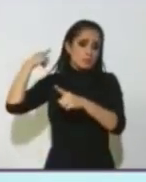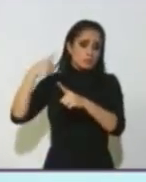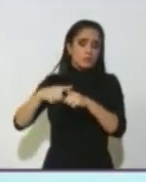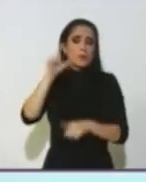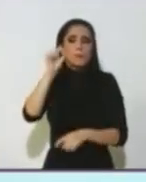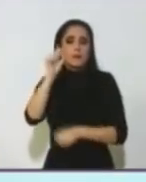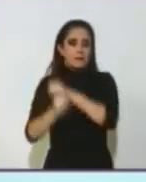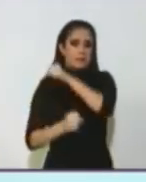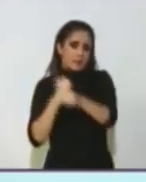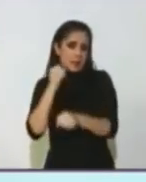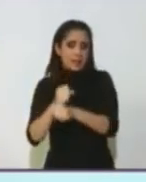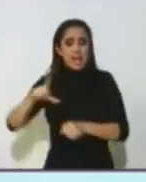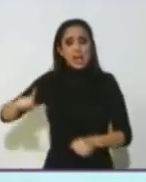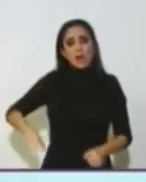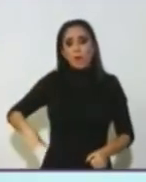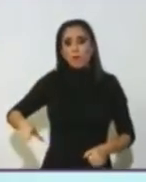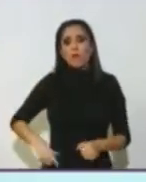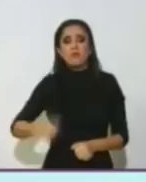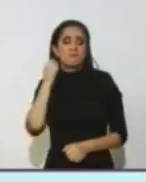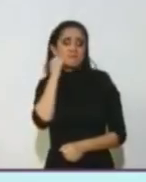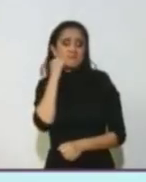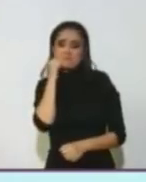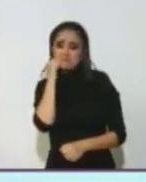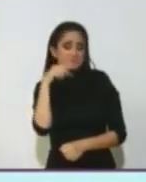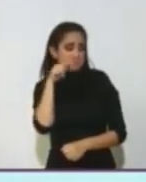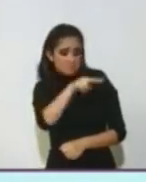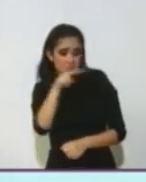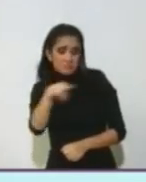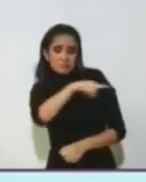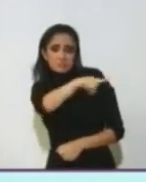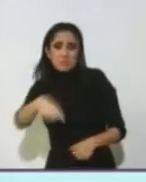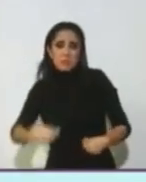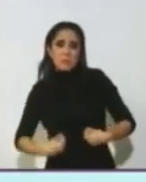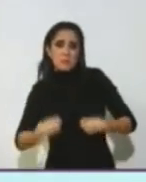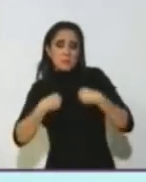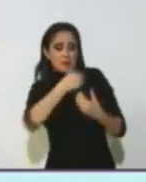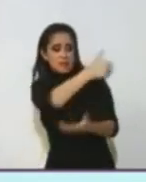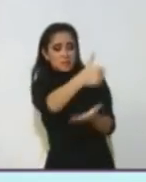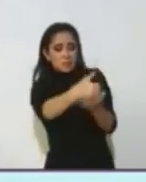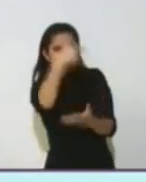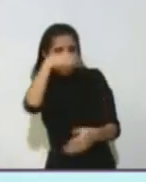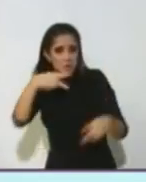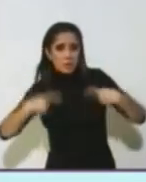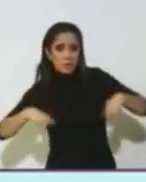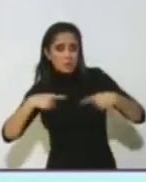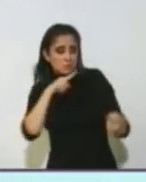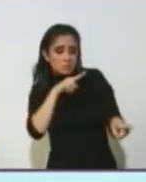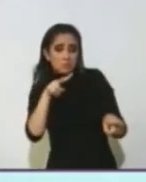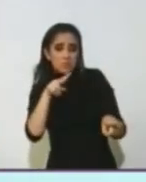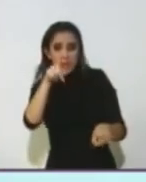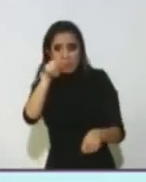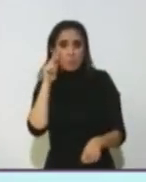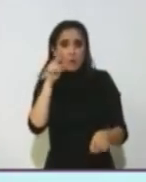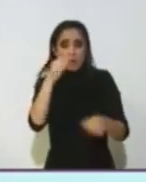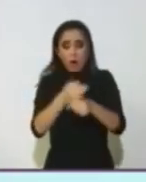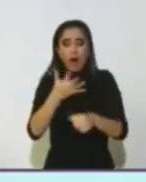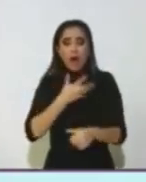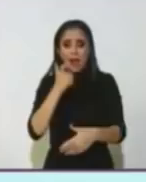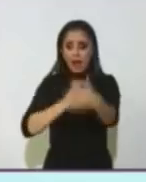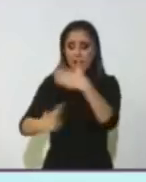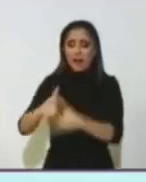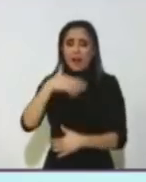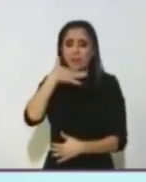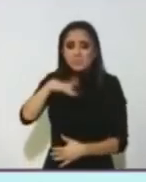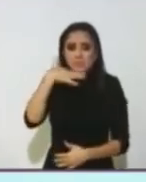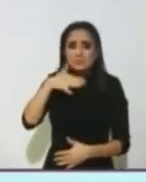20 años al gobierno le ha importado muy poco las condiciones en que vivimos los capitalinos prueba clara de ello es que hoy reina la corrupción en materia